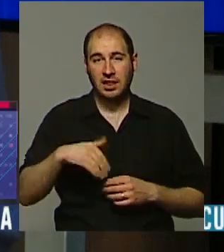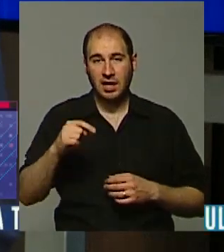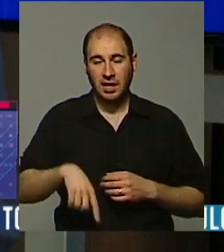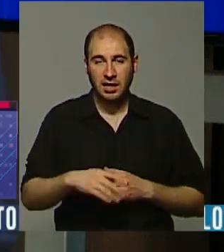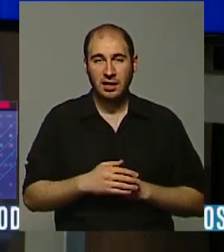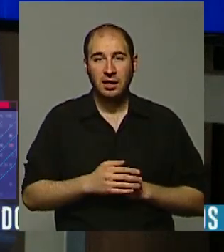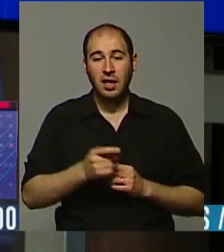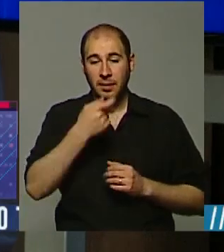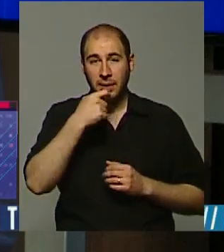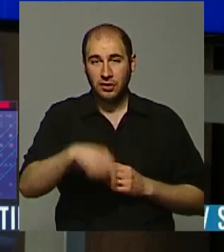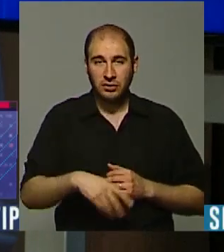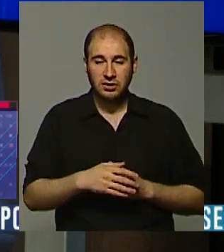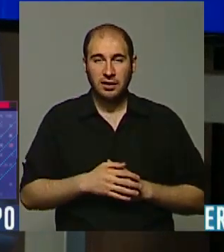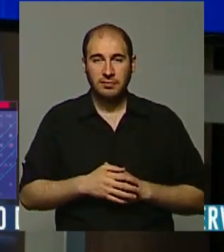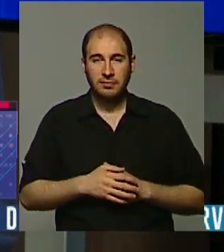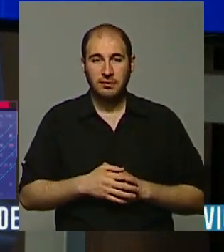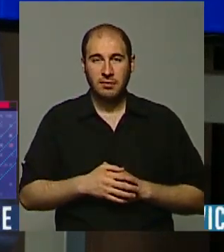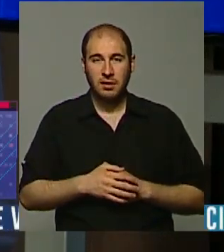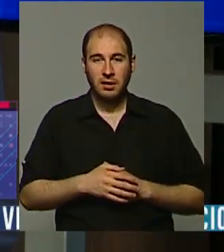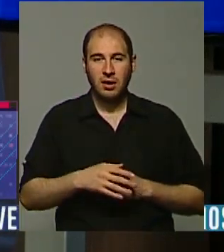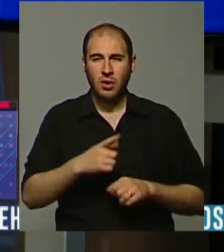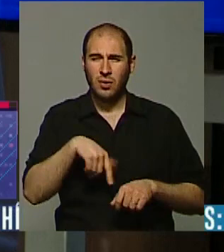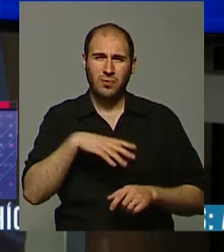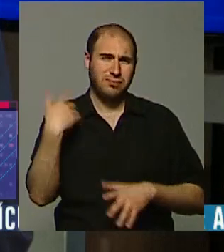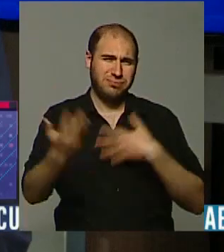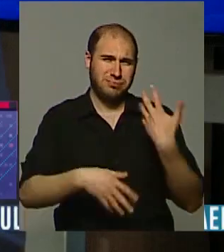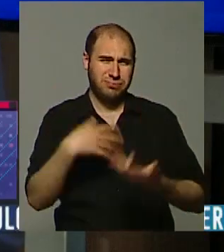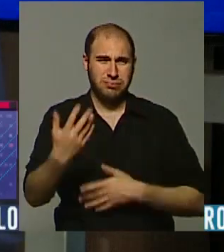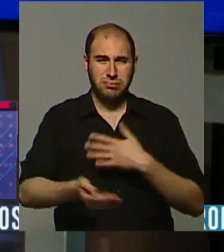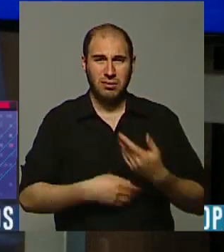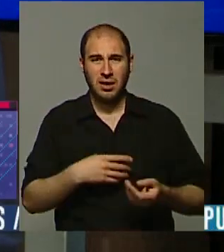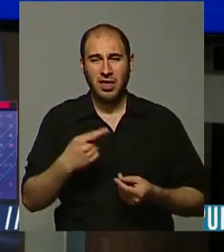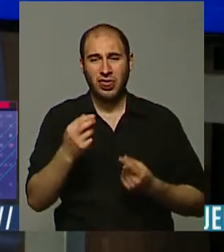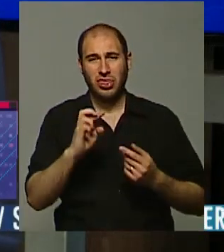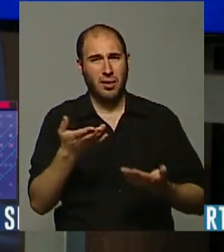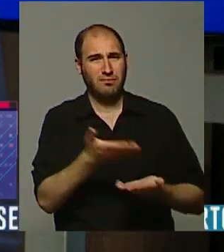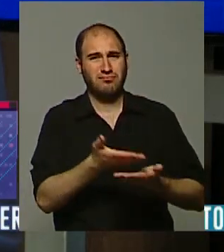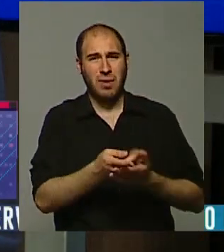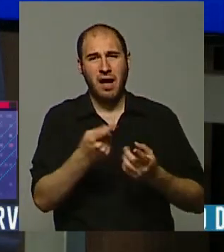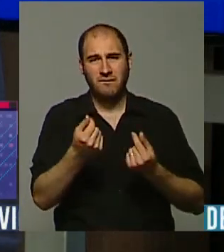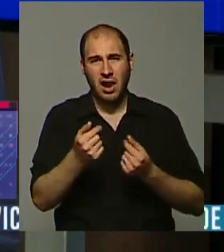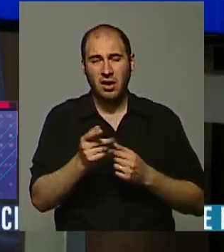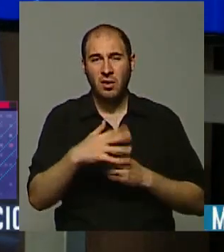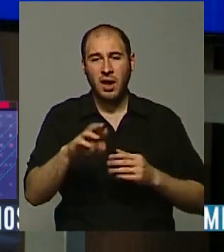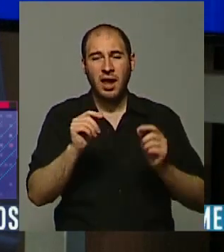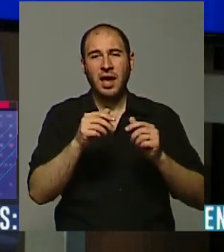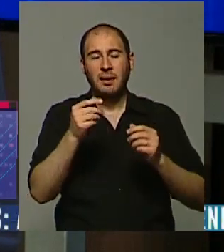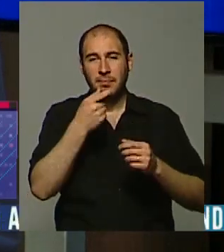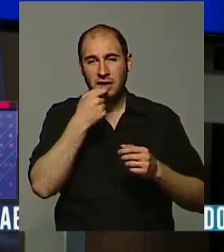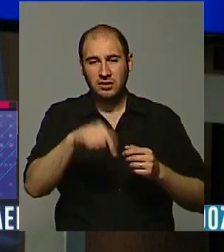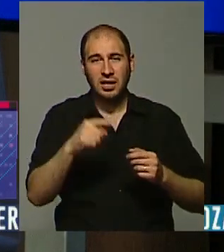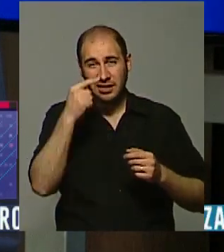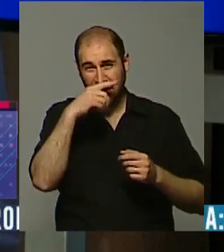y en nuestra provincia fueron horas caóticas, se demandaba demasiado el dólar, llegó a cotizar en las pizarras de Mendoza